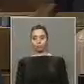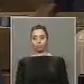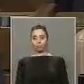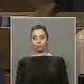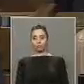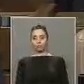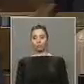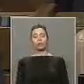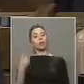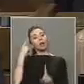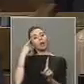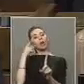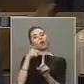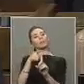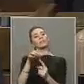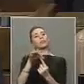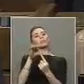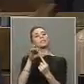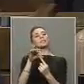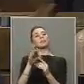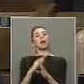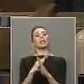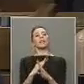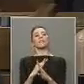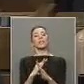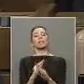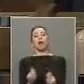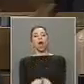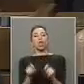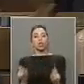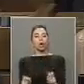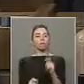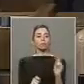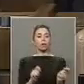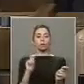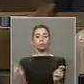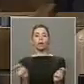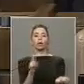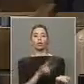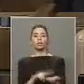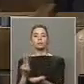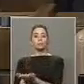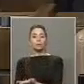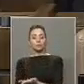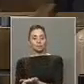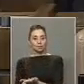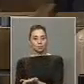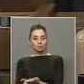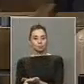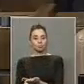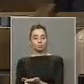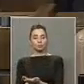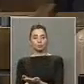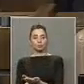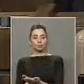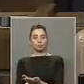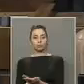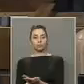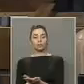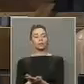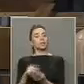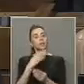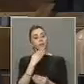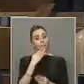tiene como objetivo central evitar la doble imposición o la doble tributación y